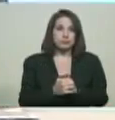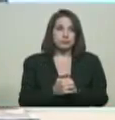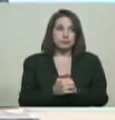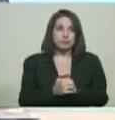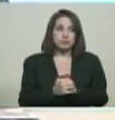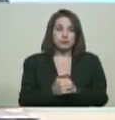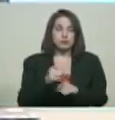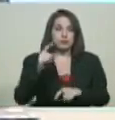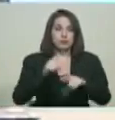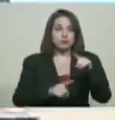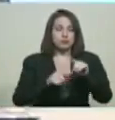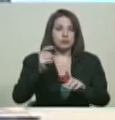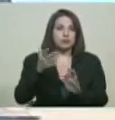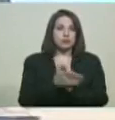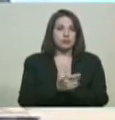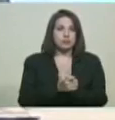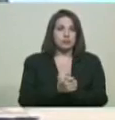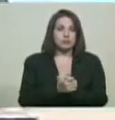adán